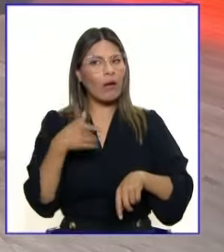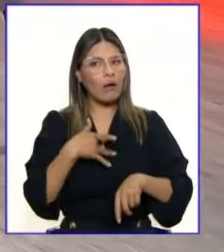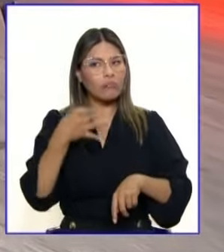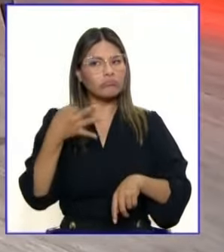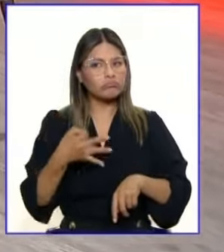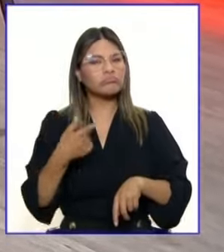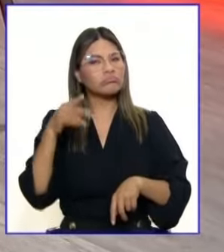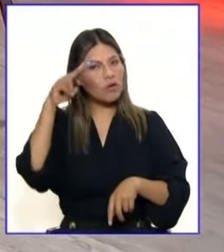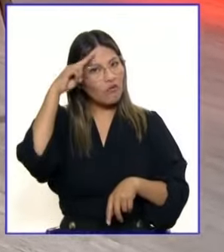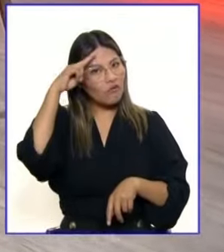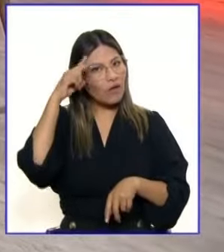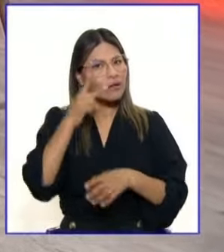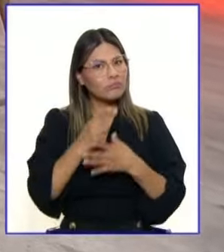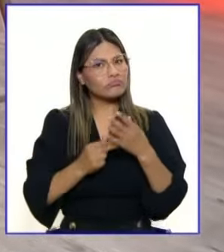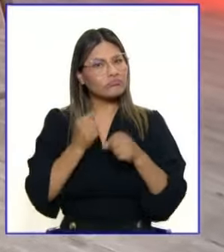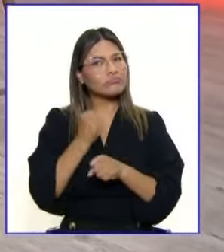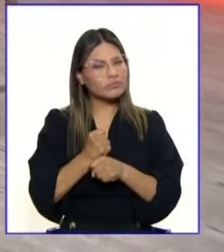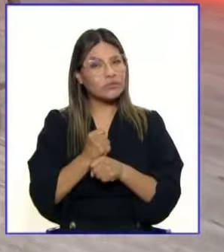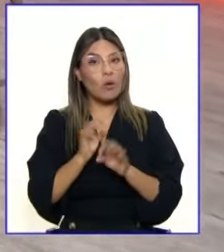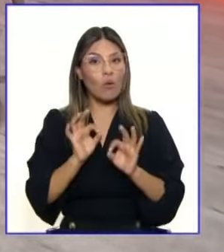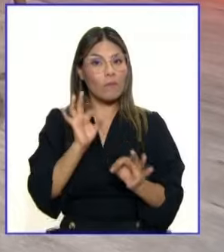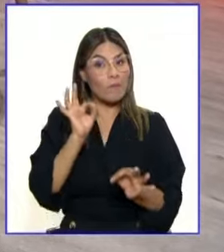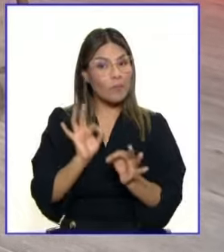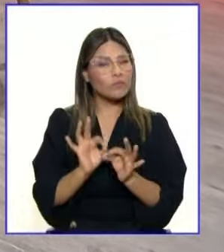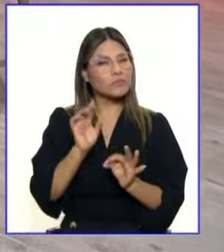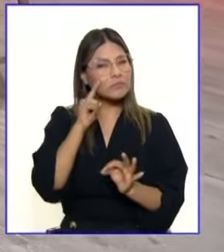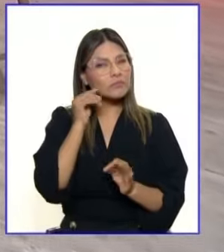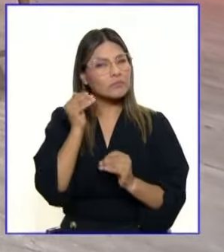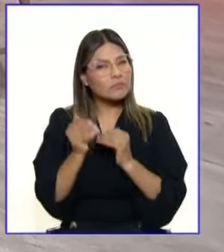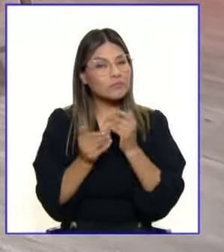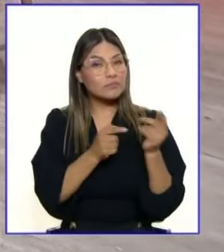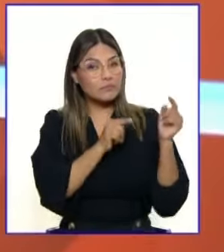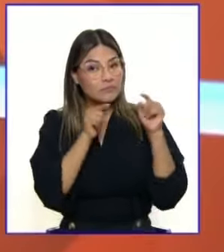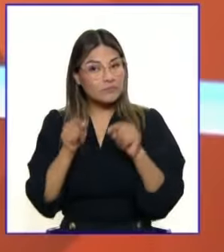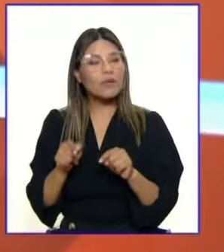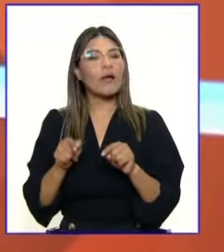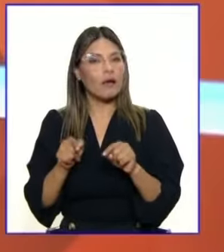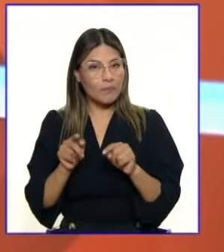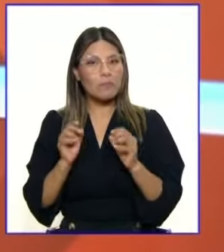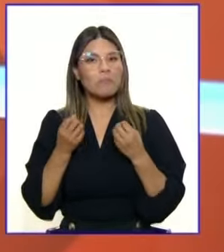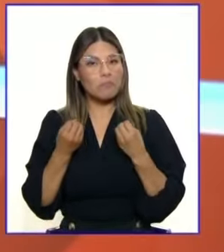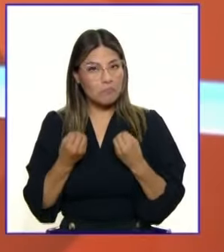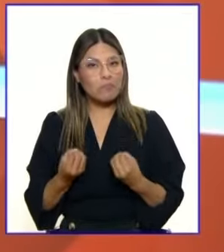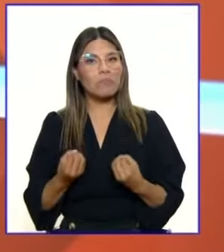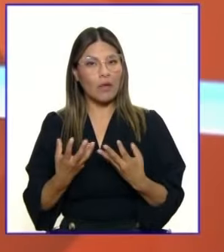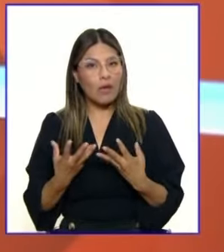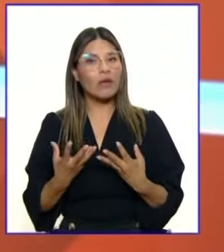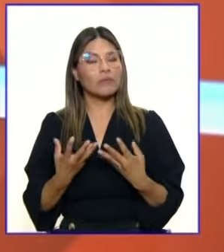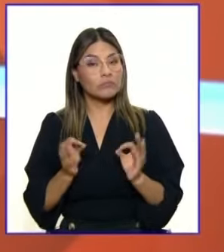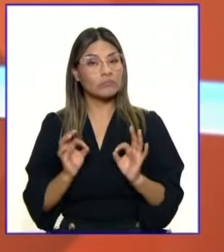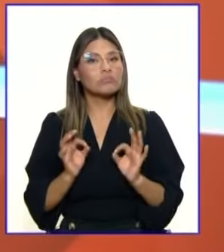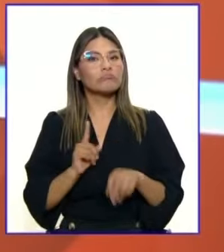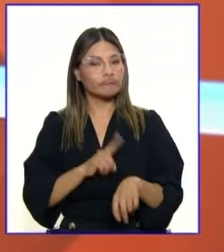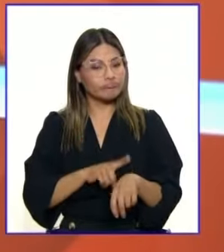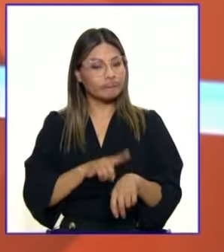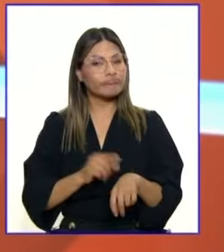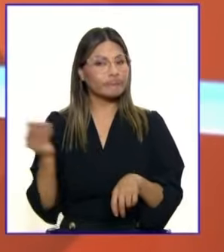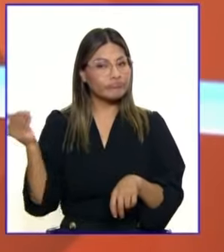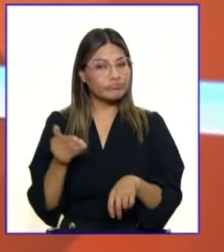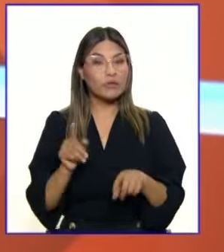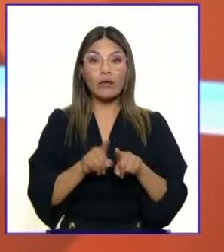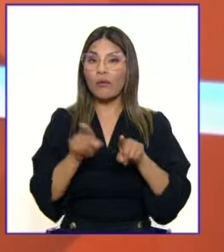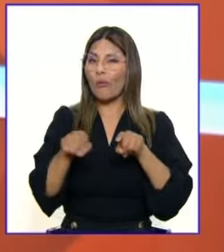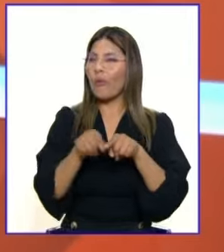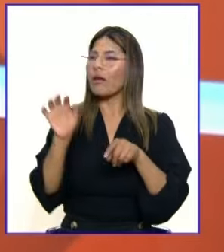no. Si ha sido puntual para llegar a esta reunión, probablemente va a ser también muy puntual